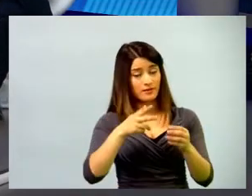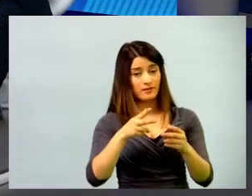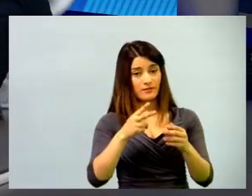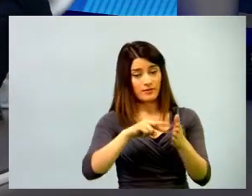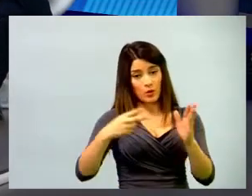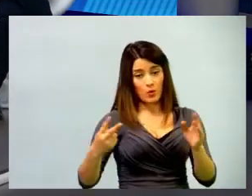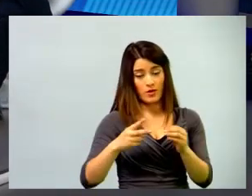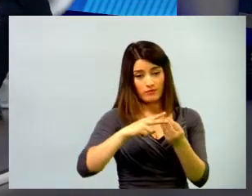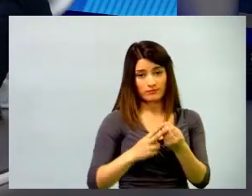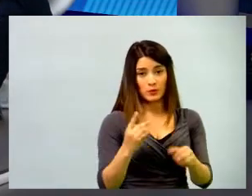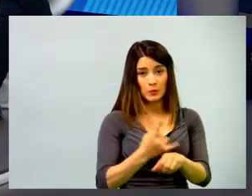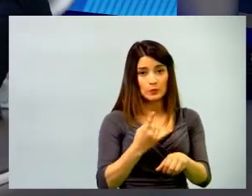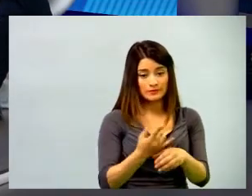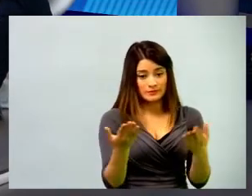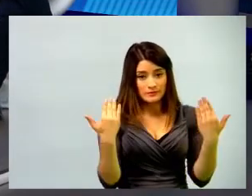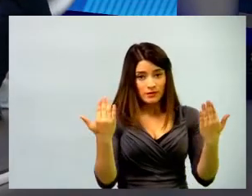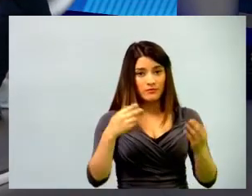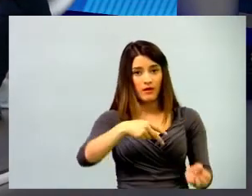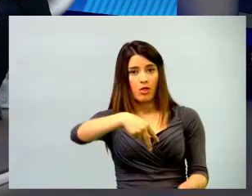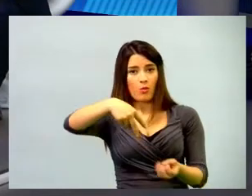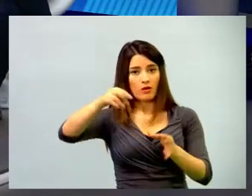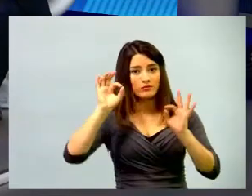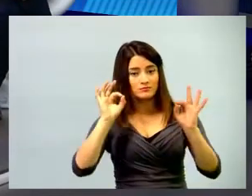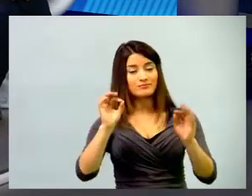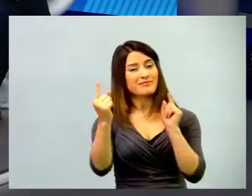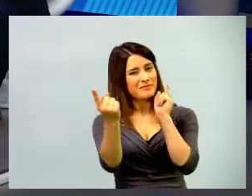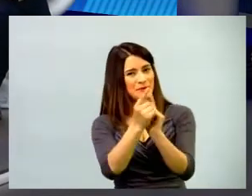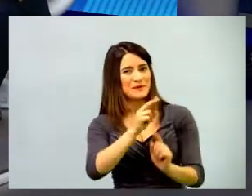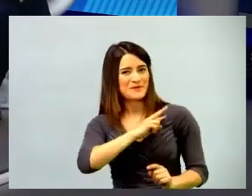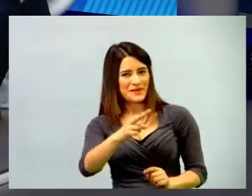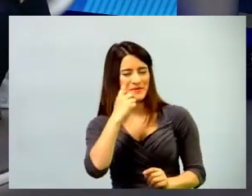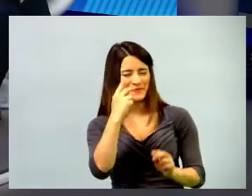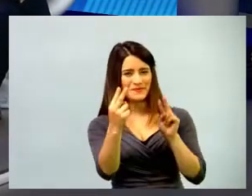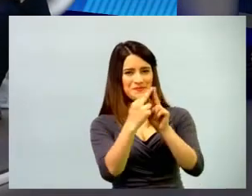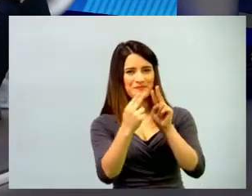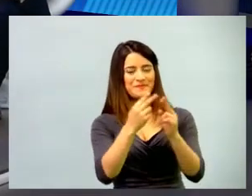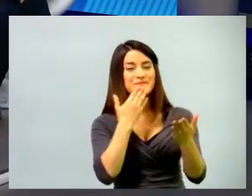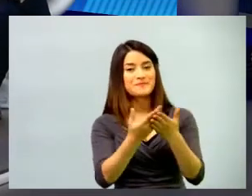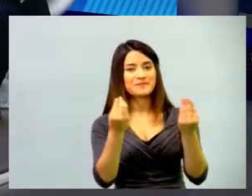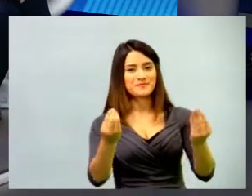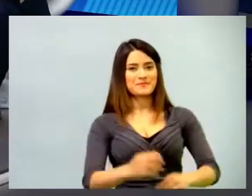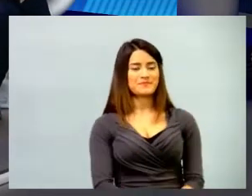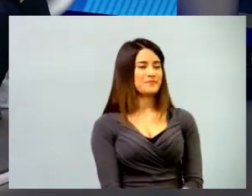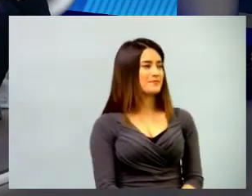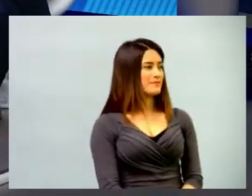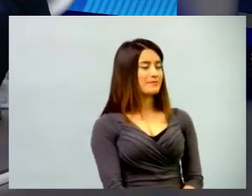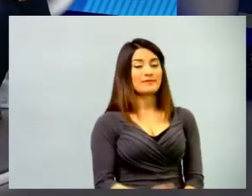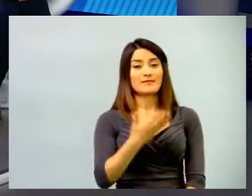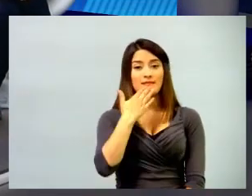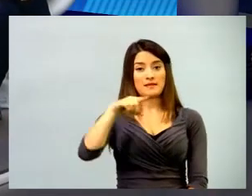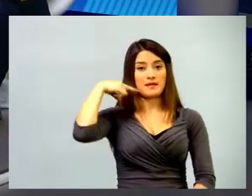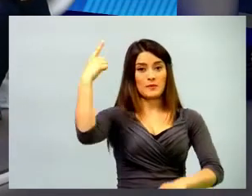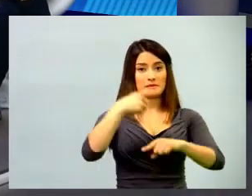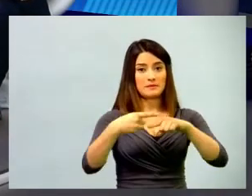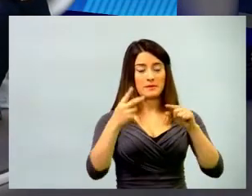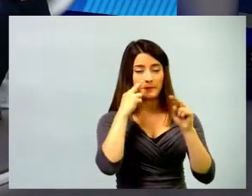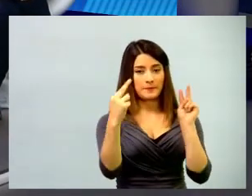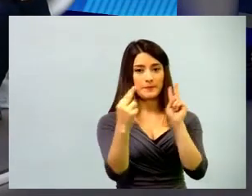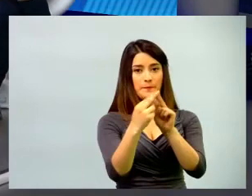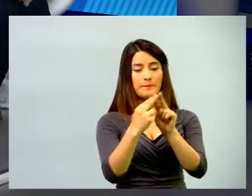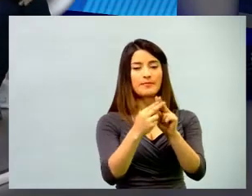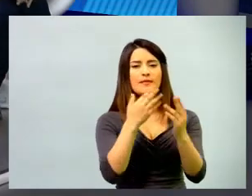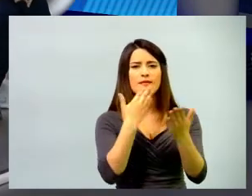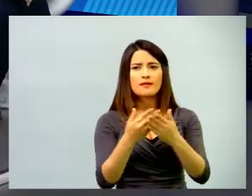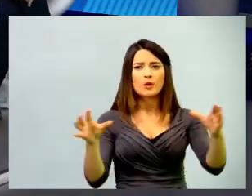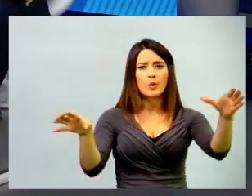educación. Nos vemos en el Valle. Nos vemos en Buga. Muchas gracias. Profe, muchas gracias. Nos vemos la próxima semana y gracias a